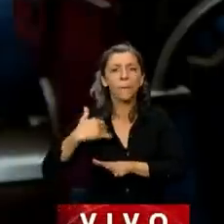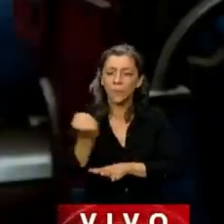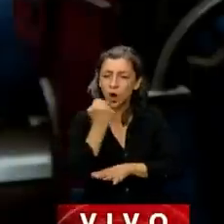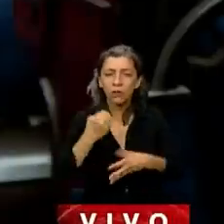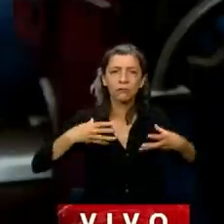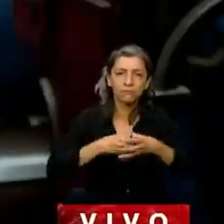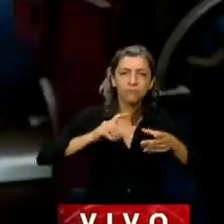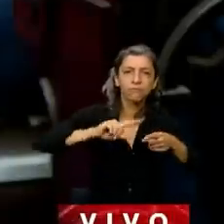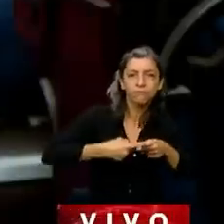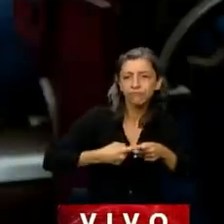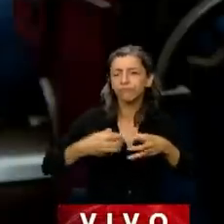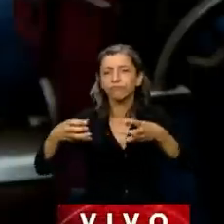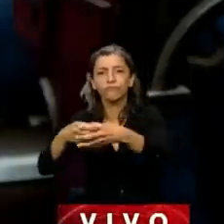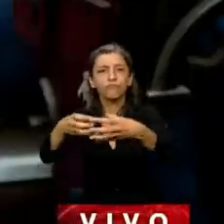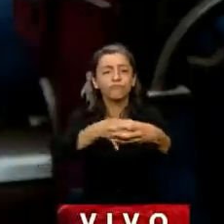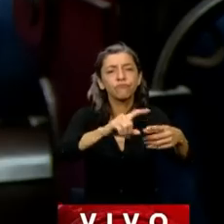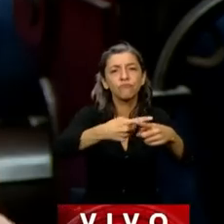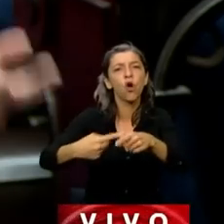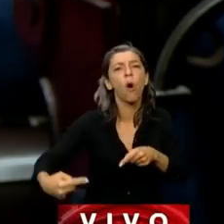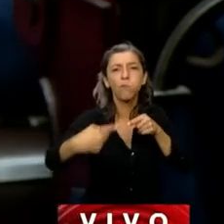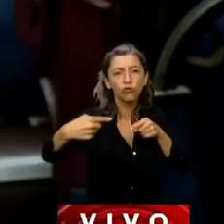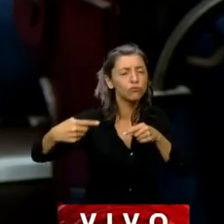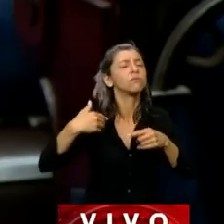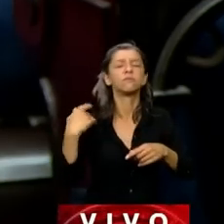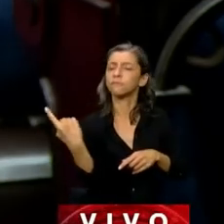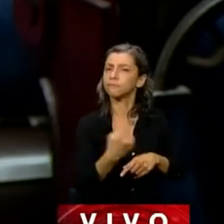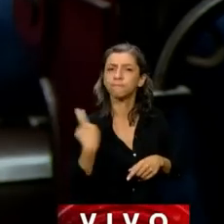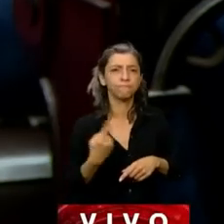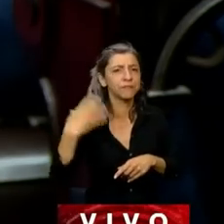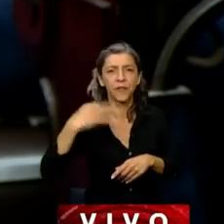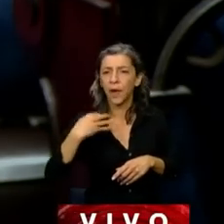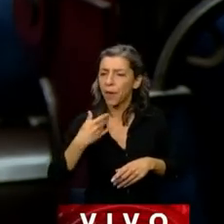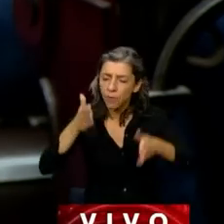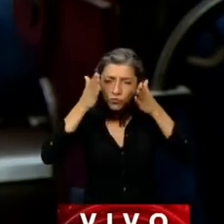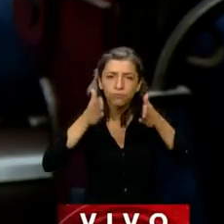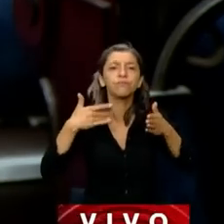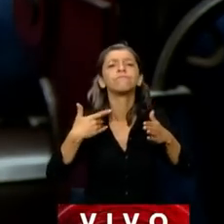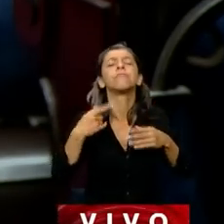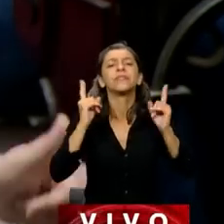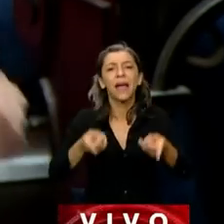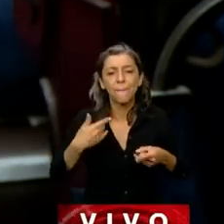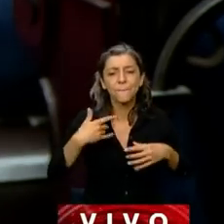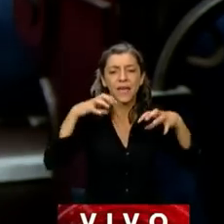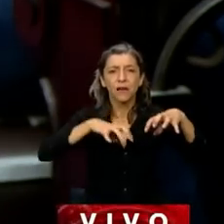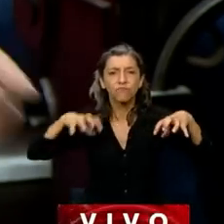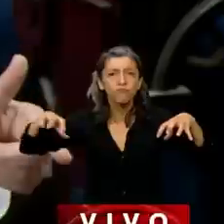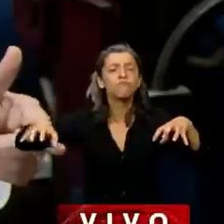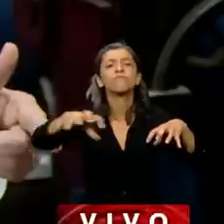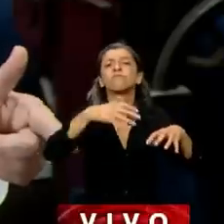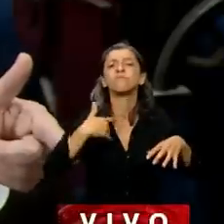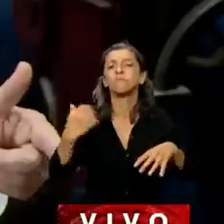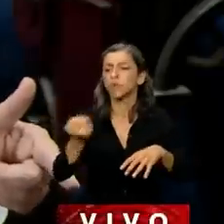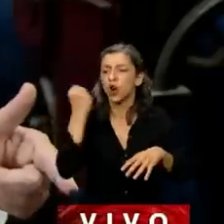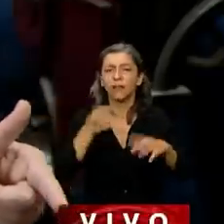oposición y oficialismo y los distintos actores que van a participar necesariamente del sistema, los sindicatos,